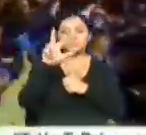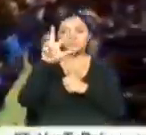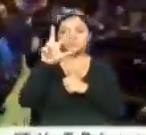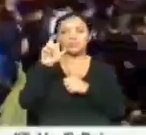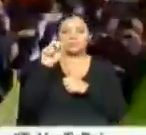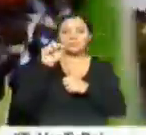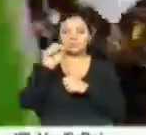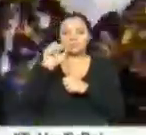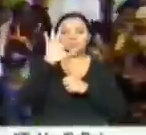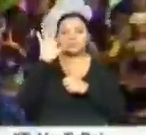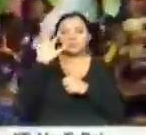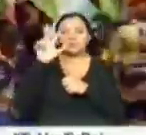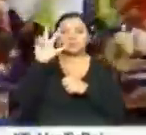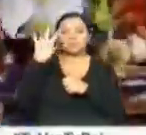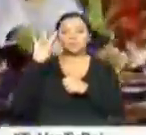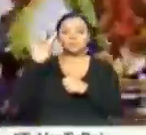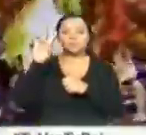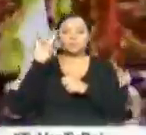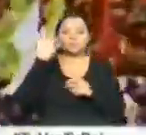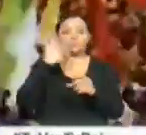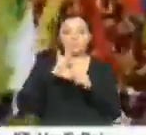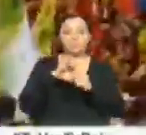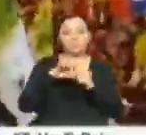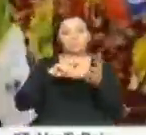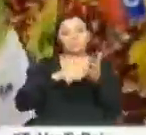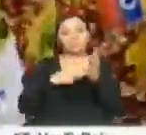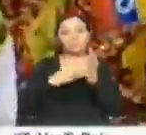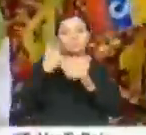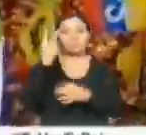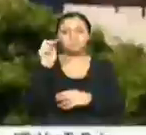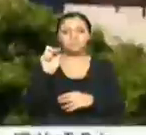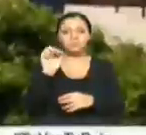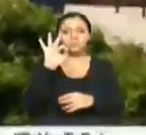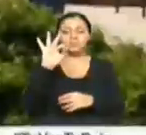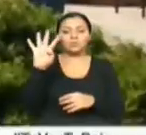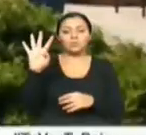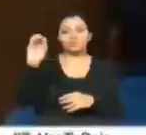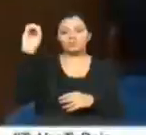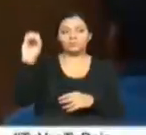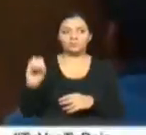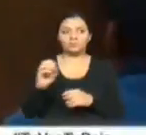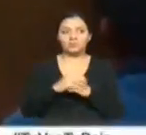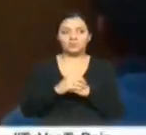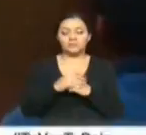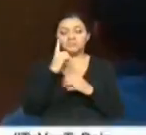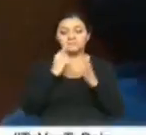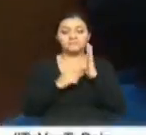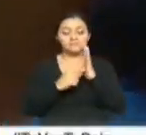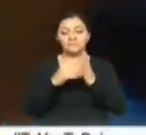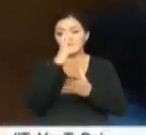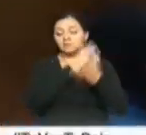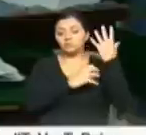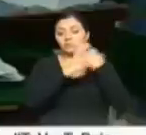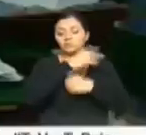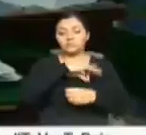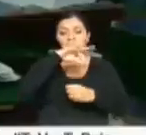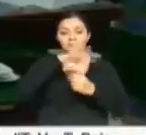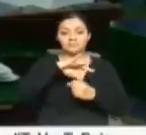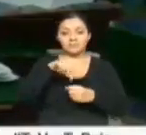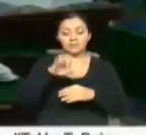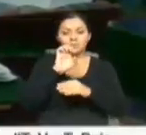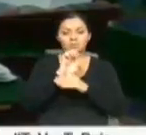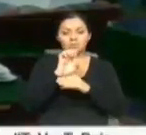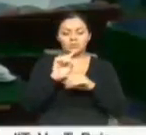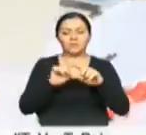230.537 votos, es decir, el 2.34%. Sin embargo, como lo muestra la historia electoral del país, no